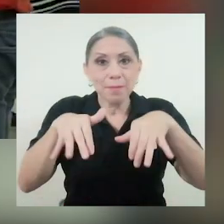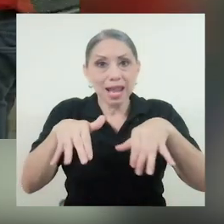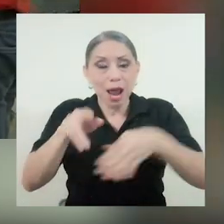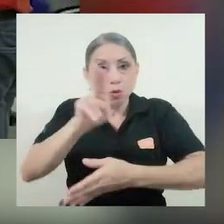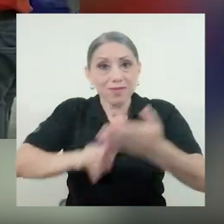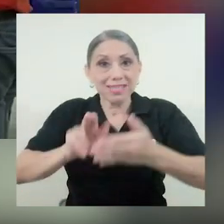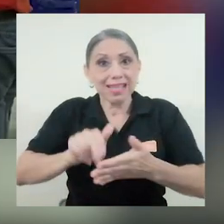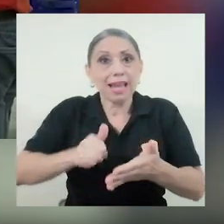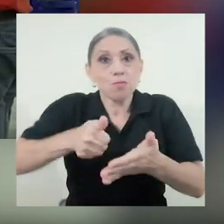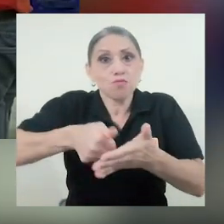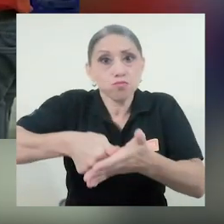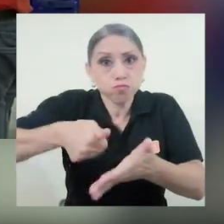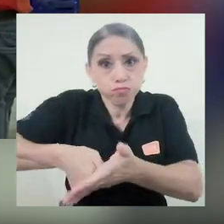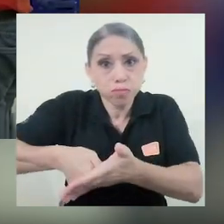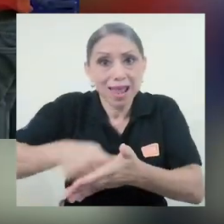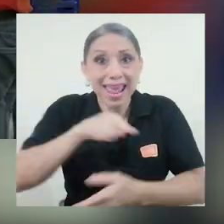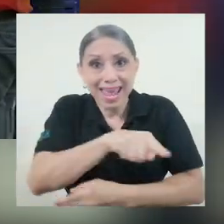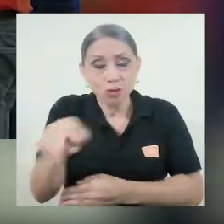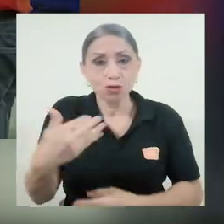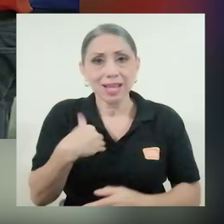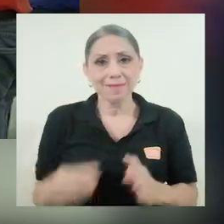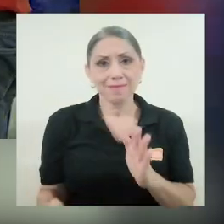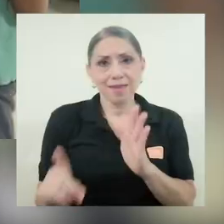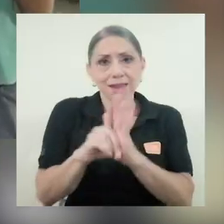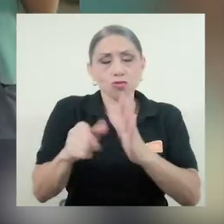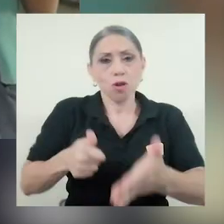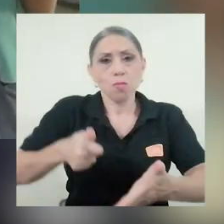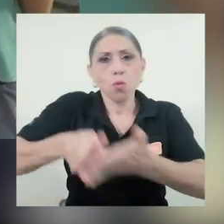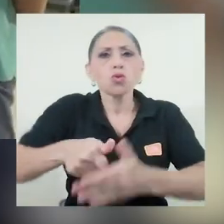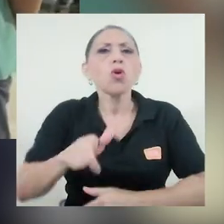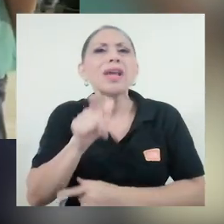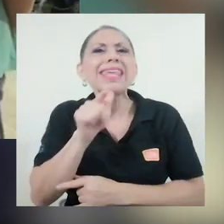quienes son los que tienen el derecho al voto,